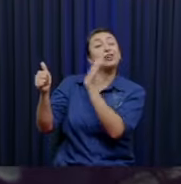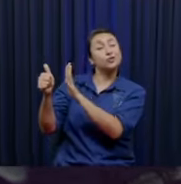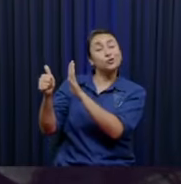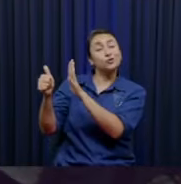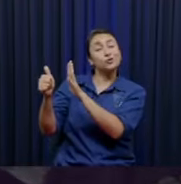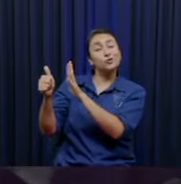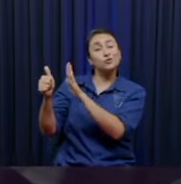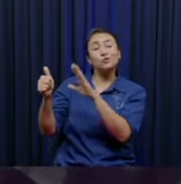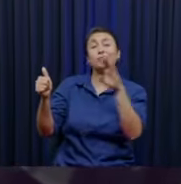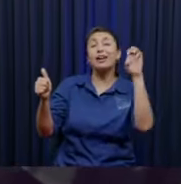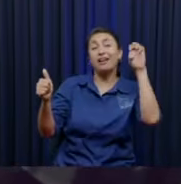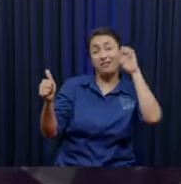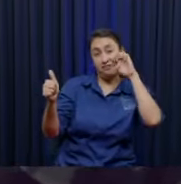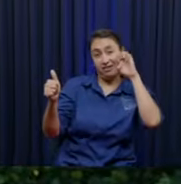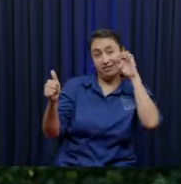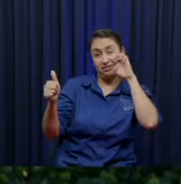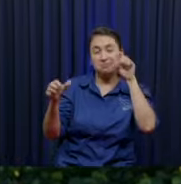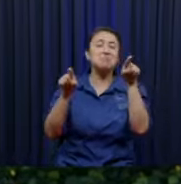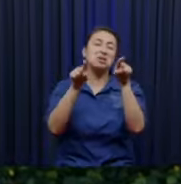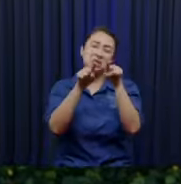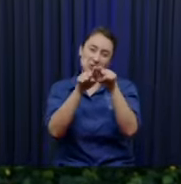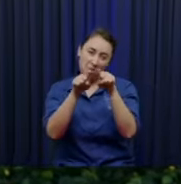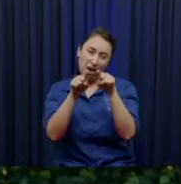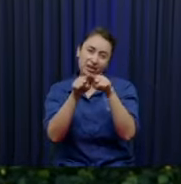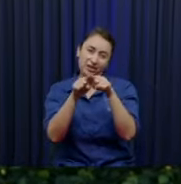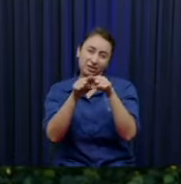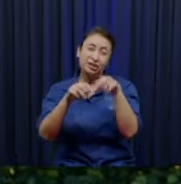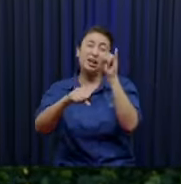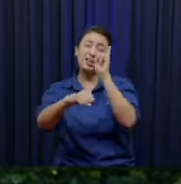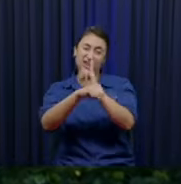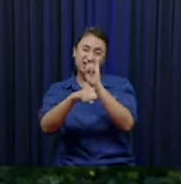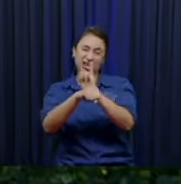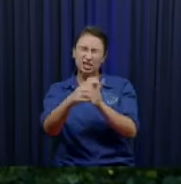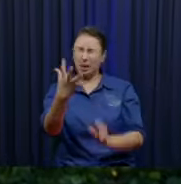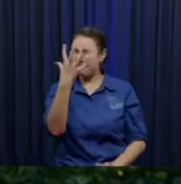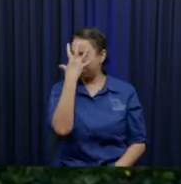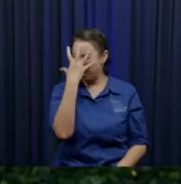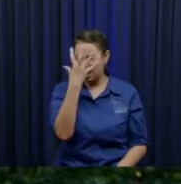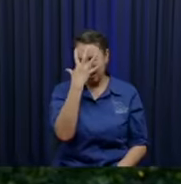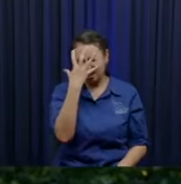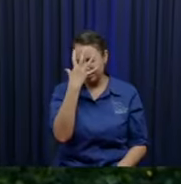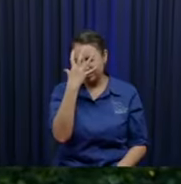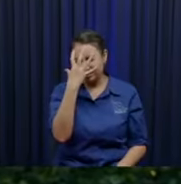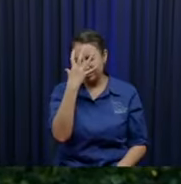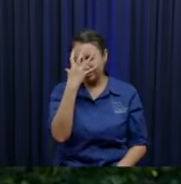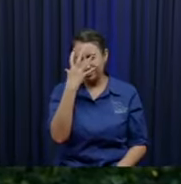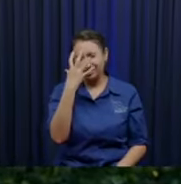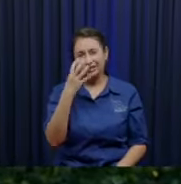solo se quedó con eso, sino que dijo, esta mujer,